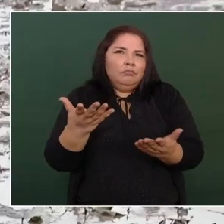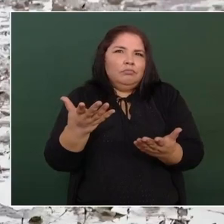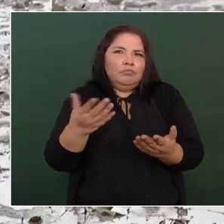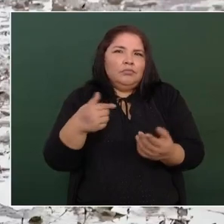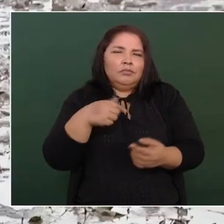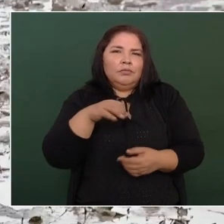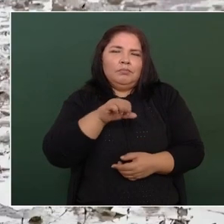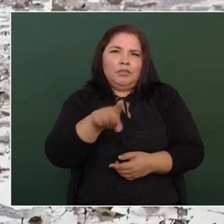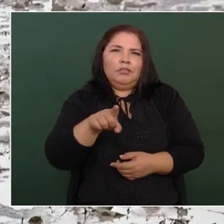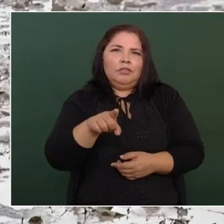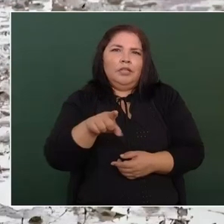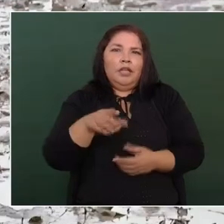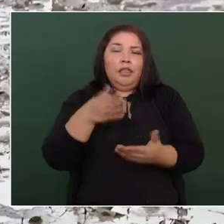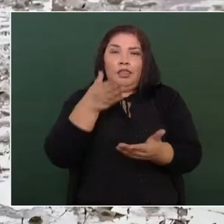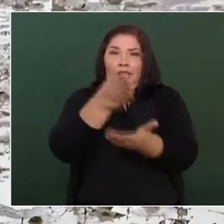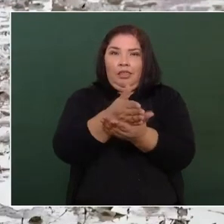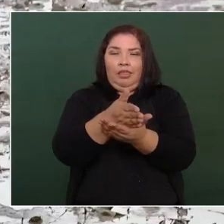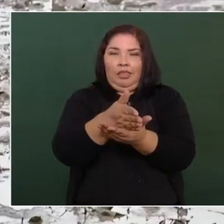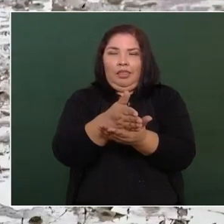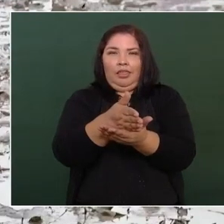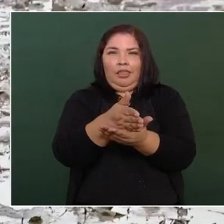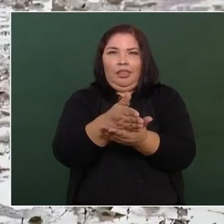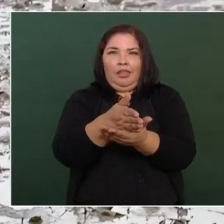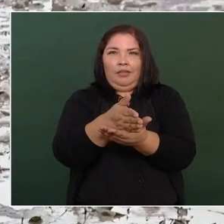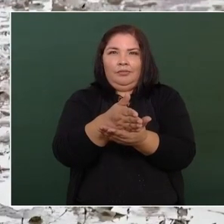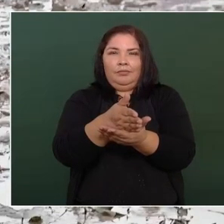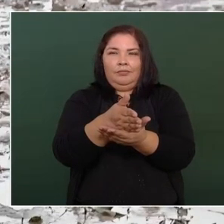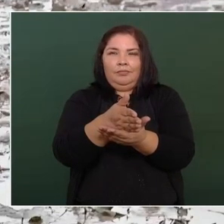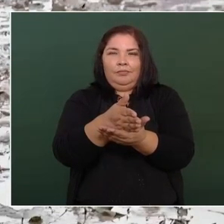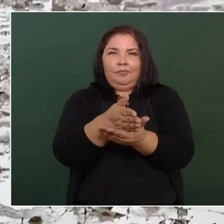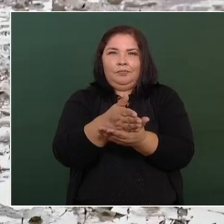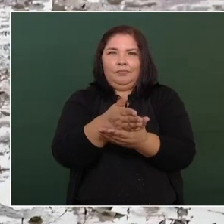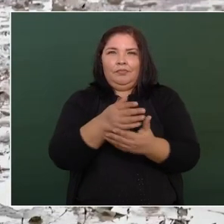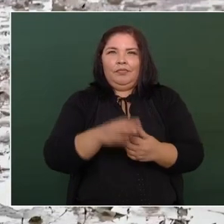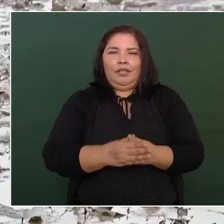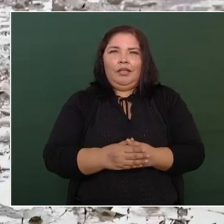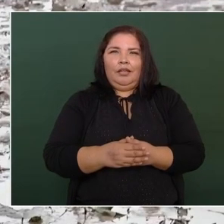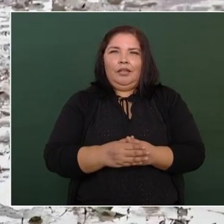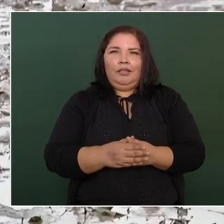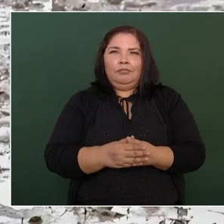también entrada. Llegué, se los explico.